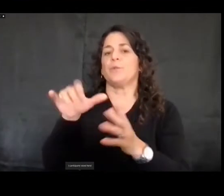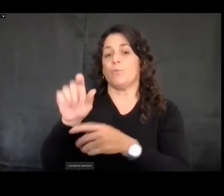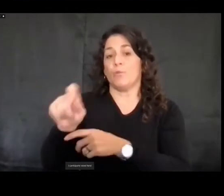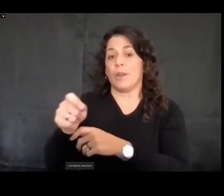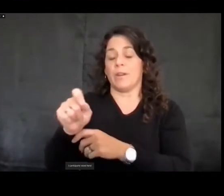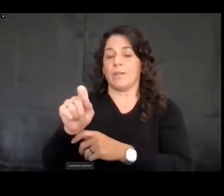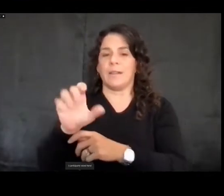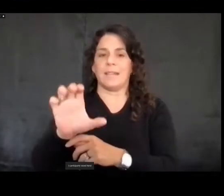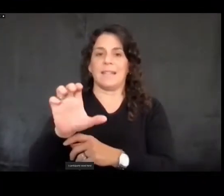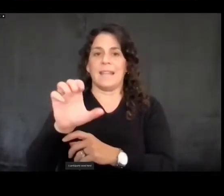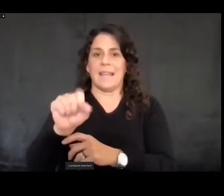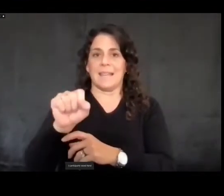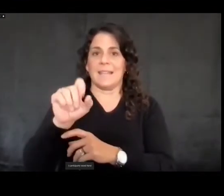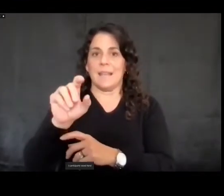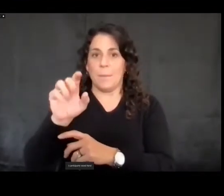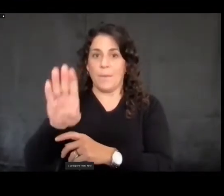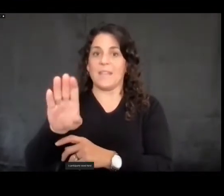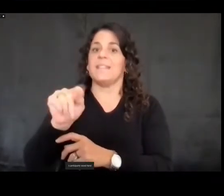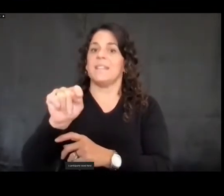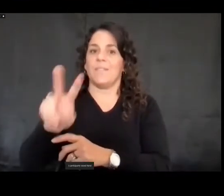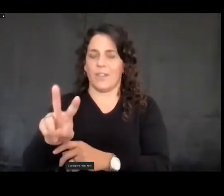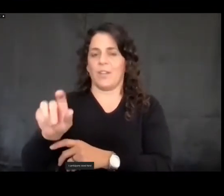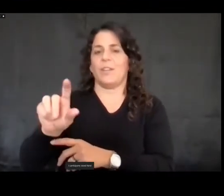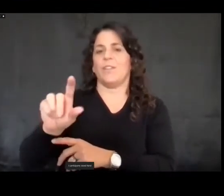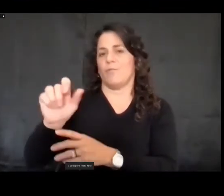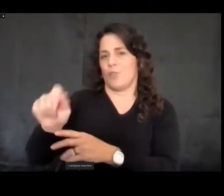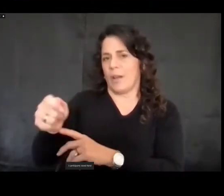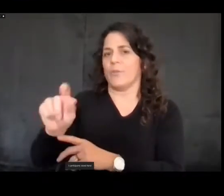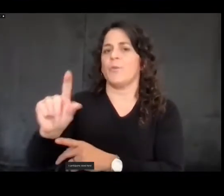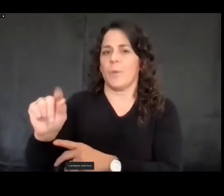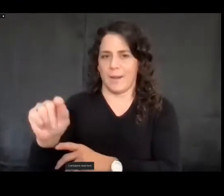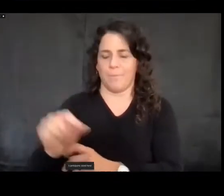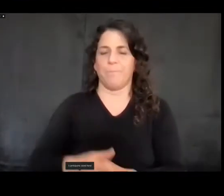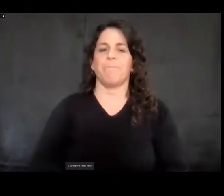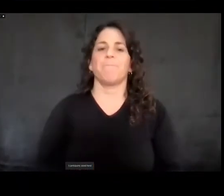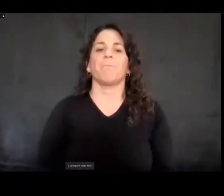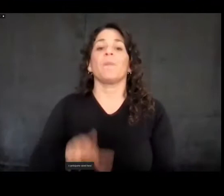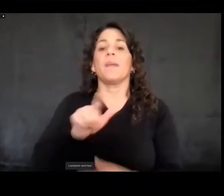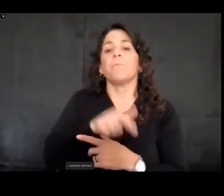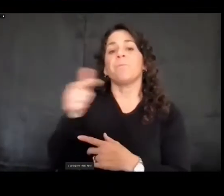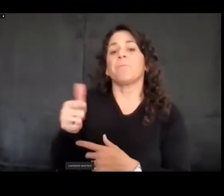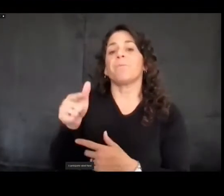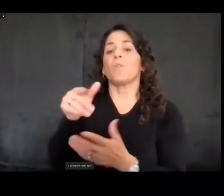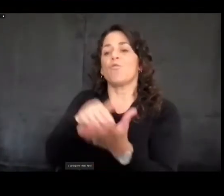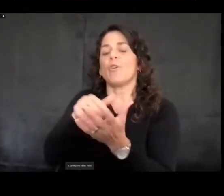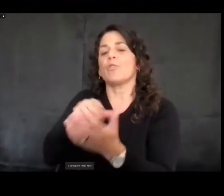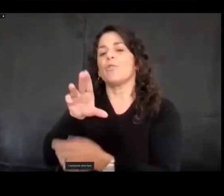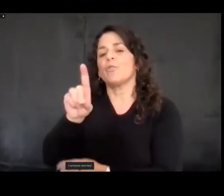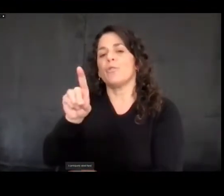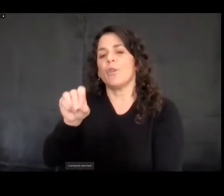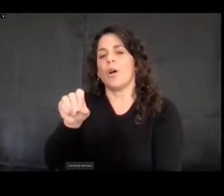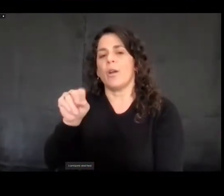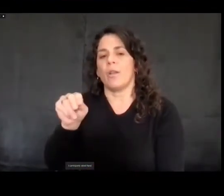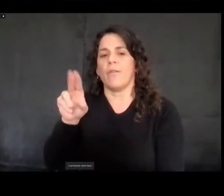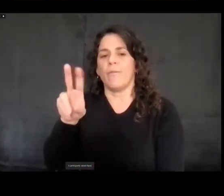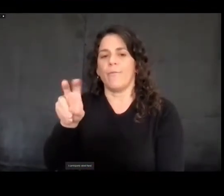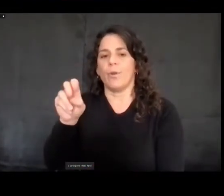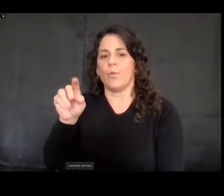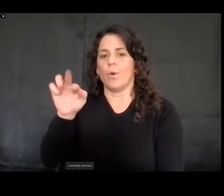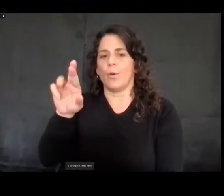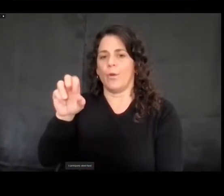idioma de señas en youtube y ahora vamos al director las doctoras bond o reynoso